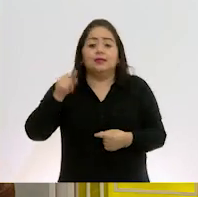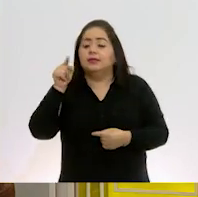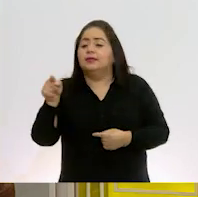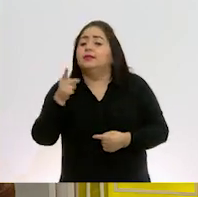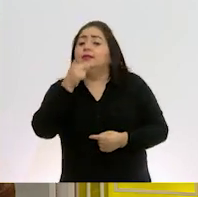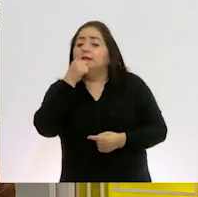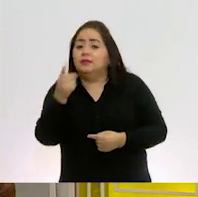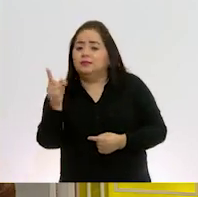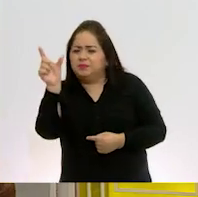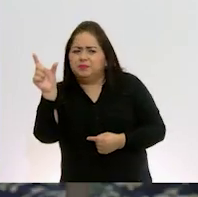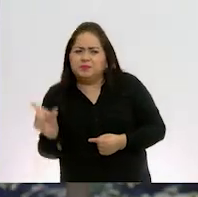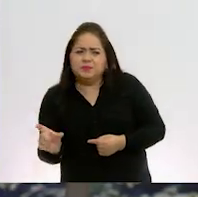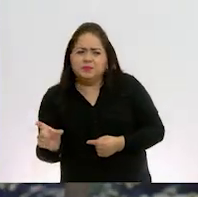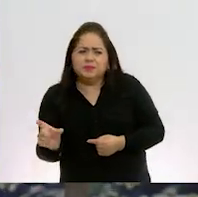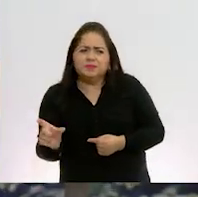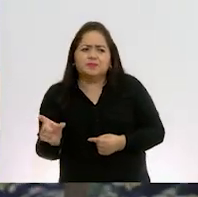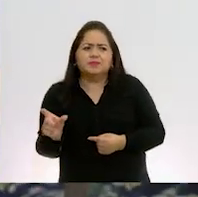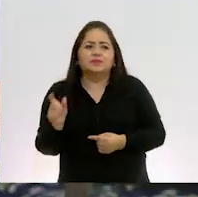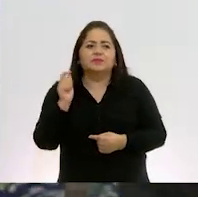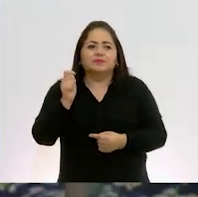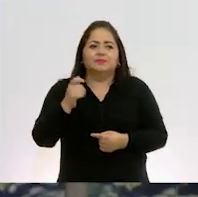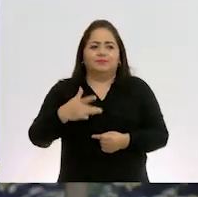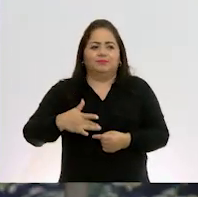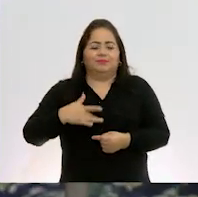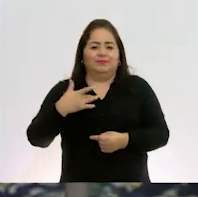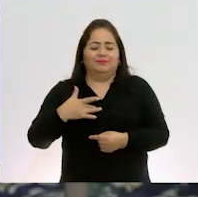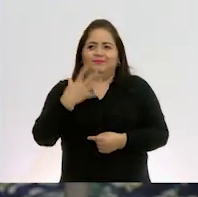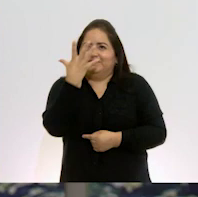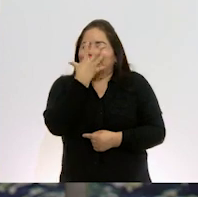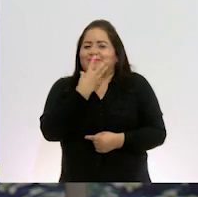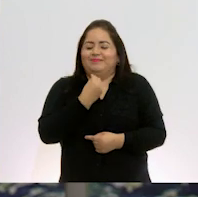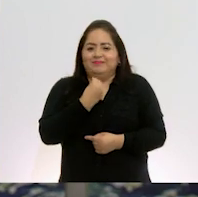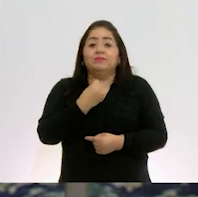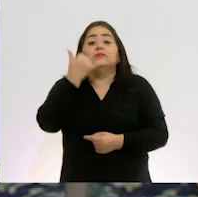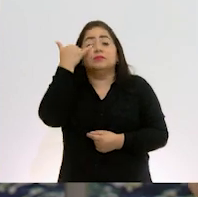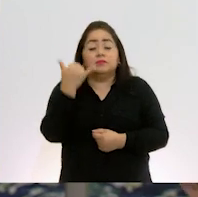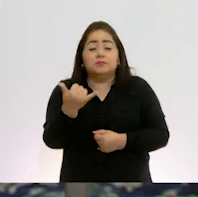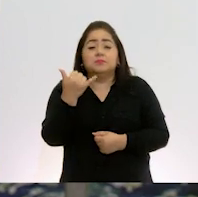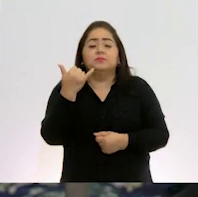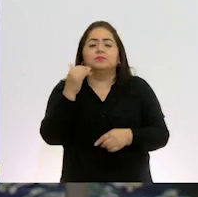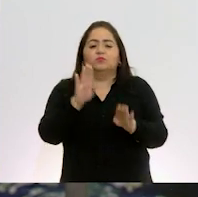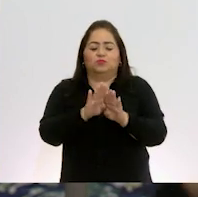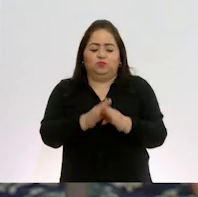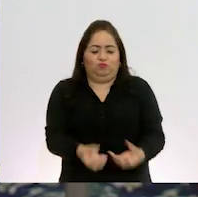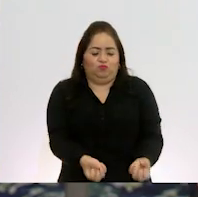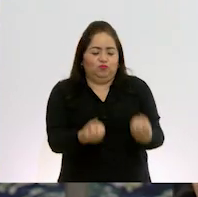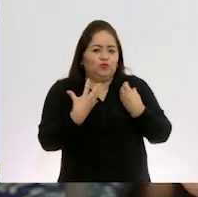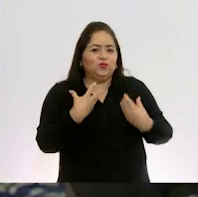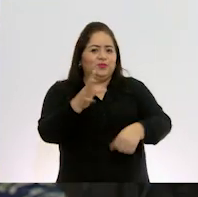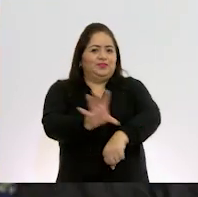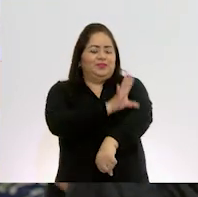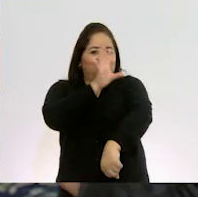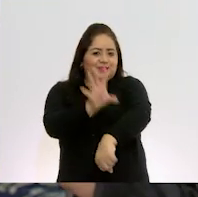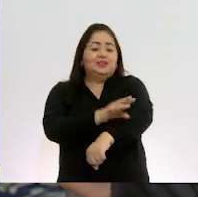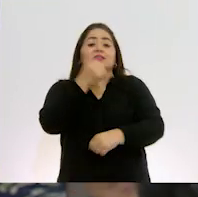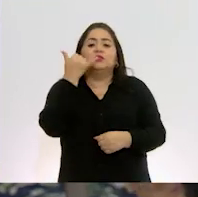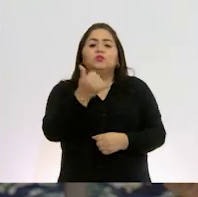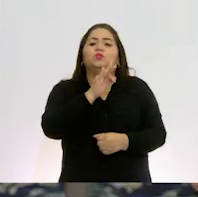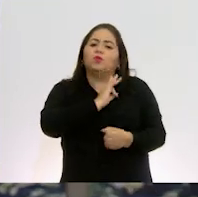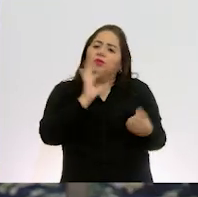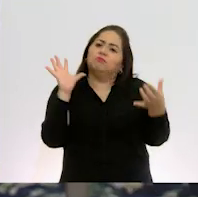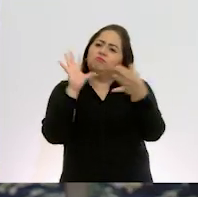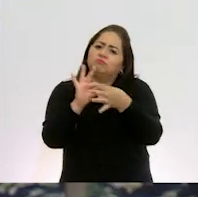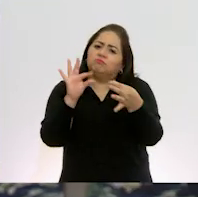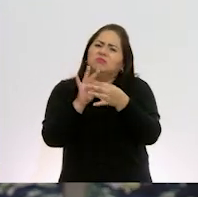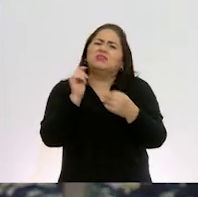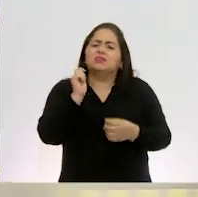que es una sensación agradable y sobre todo que te da mucha energía. Y podemos comentarlo con